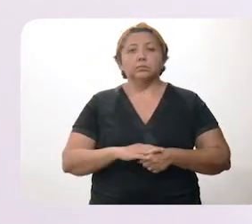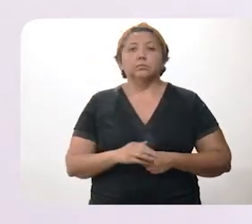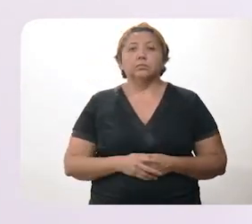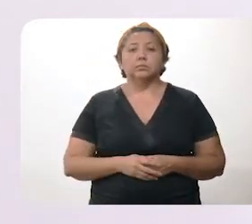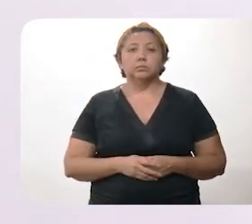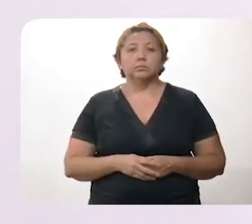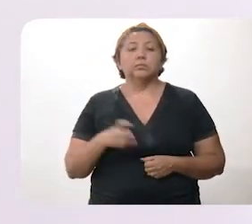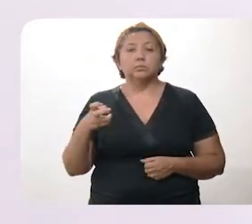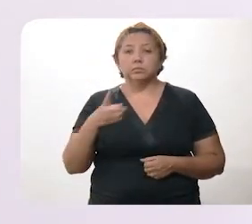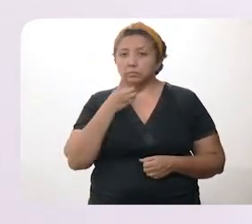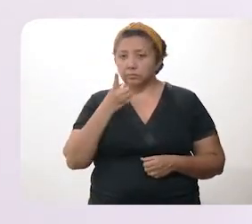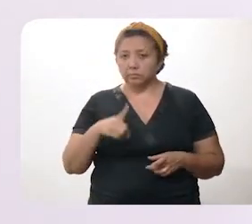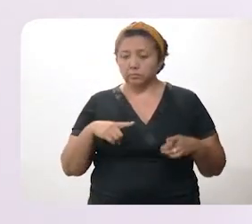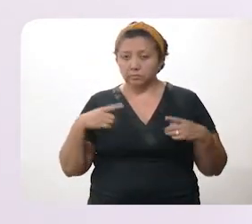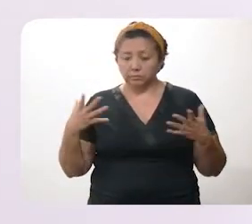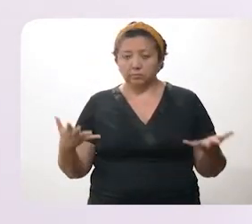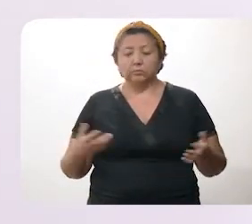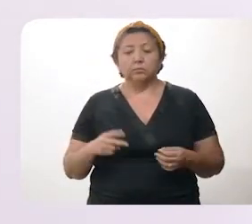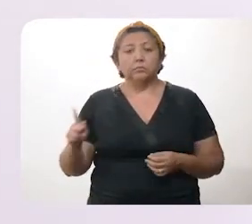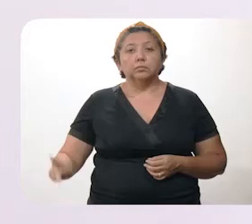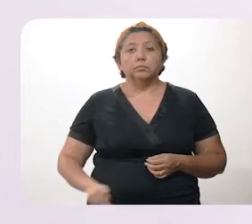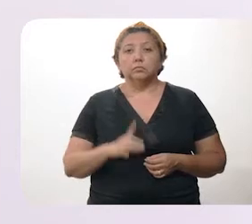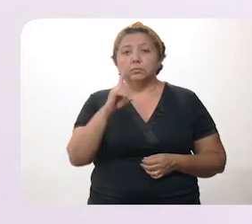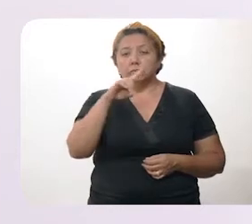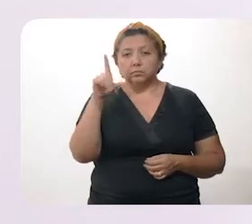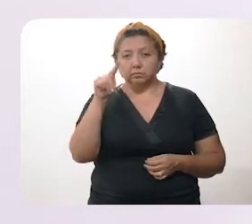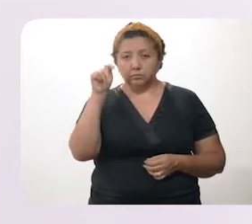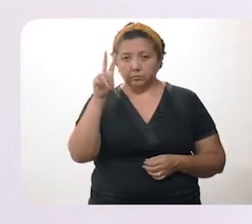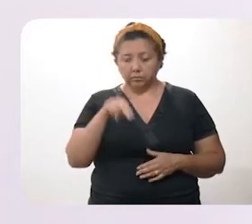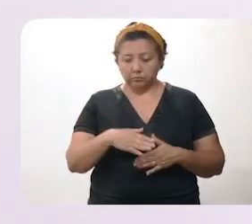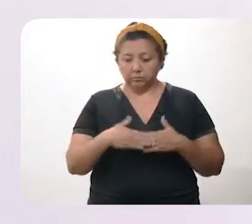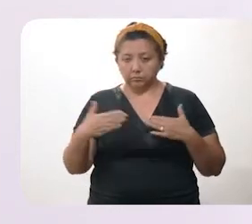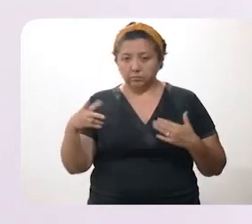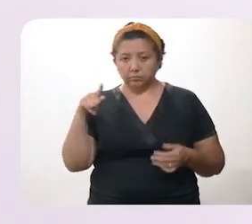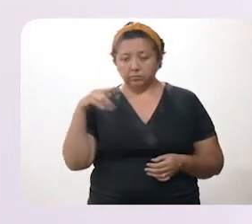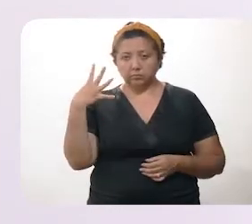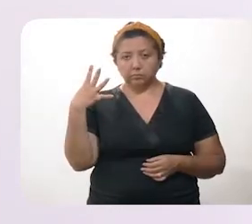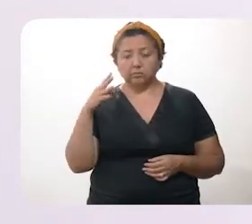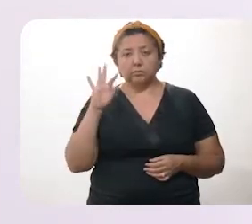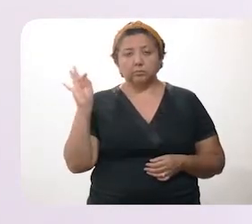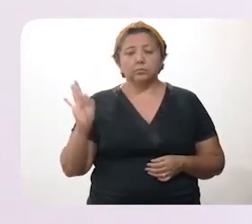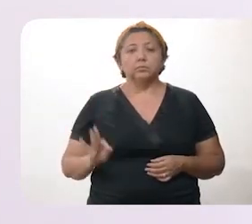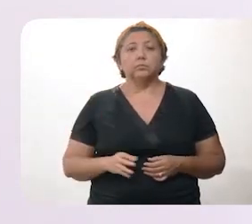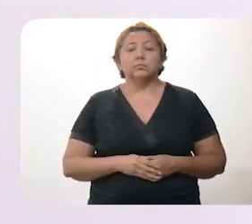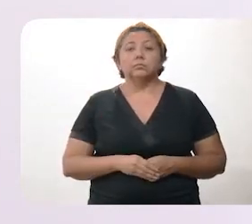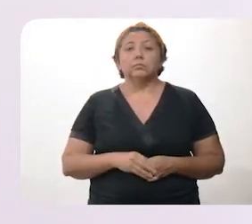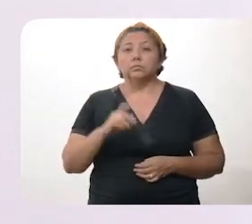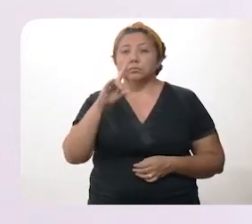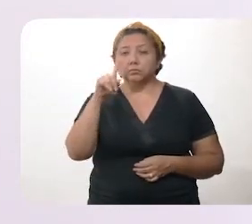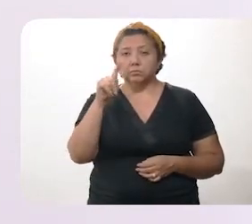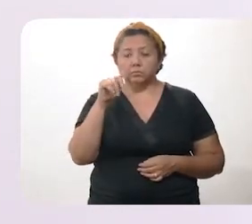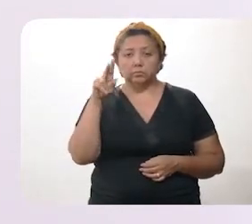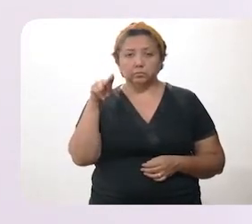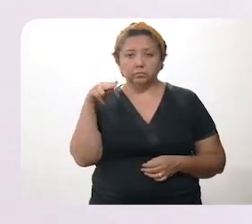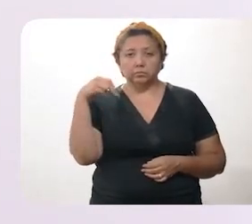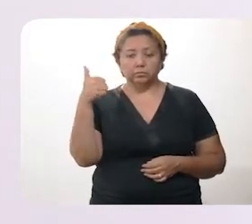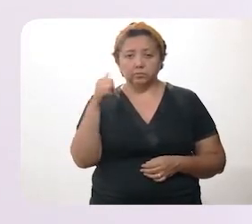mayores. Este lote se está aplicando en los municipios de Tzán con un avance del 74%, Sisantún con